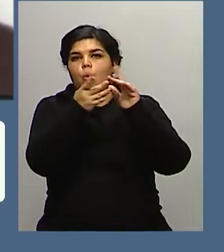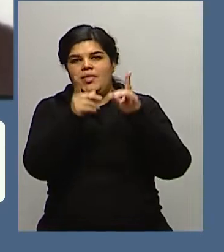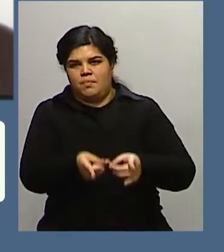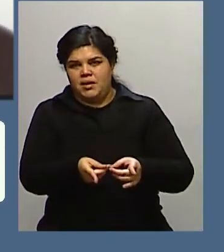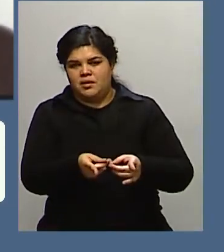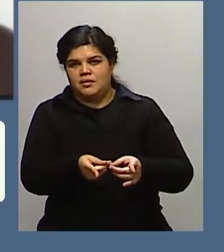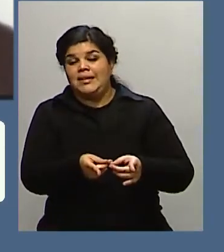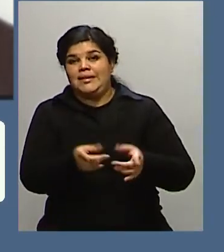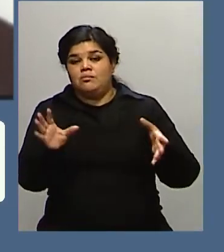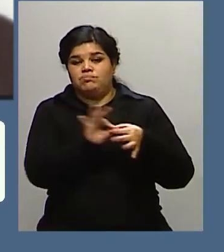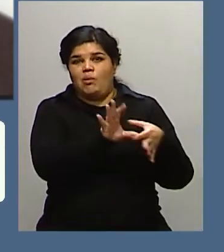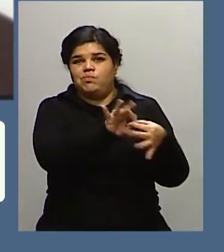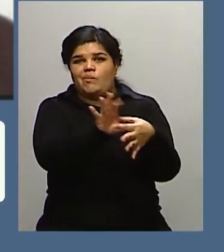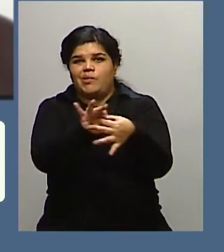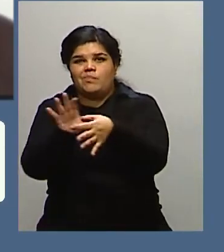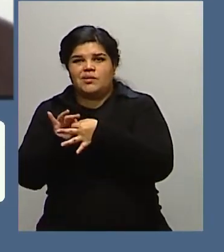los precios, etc.